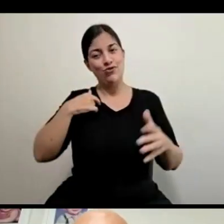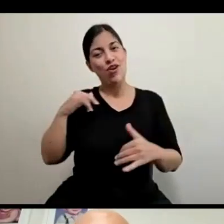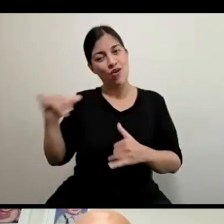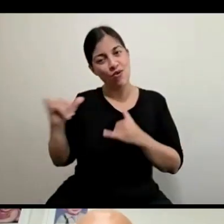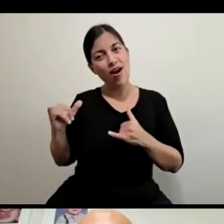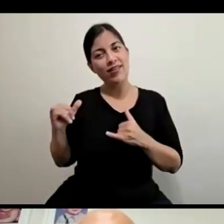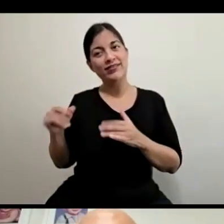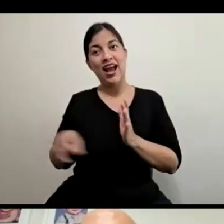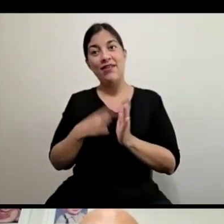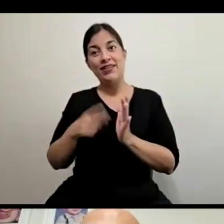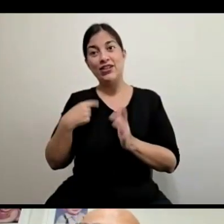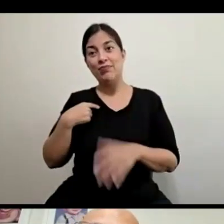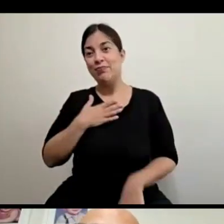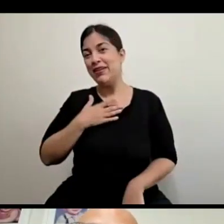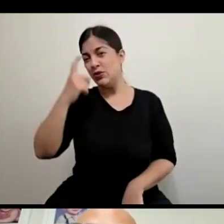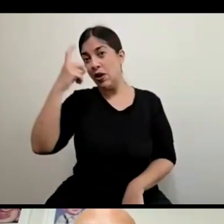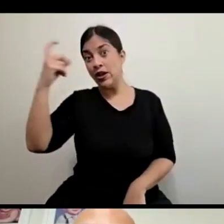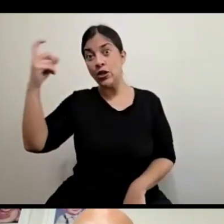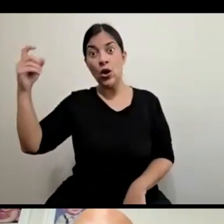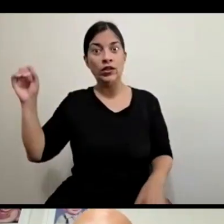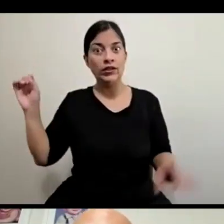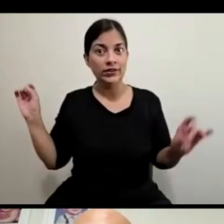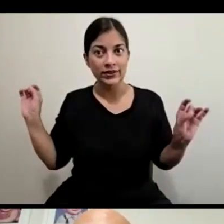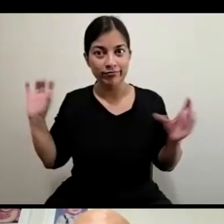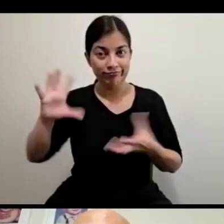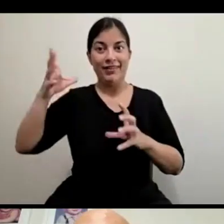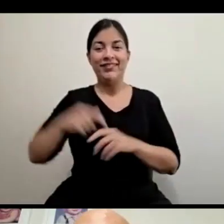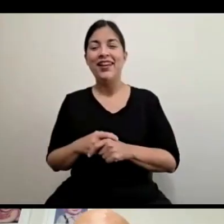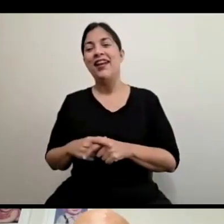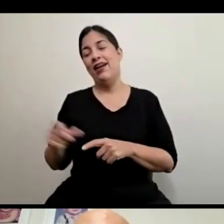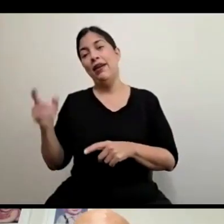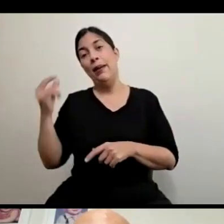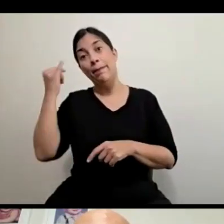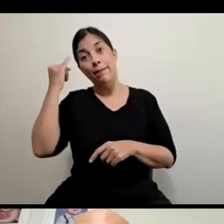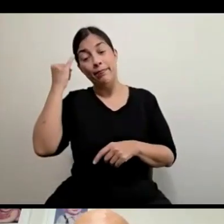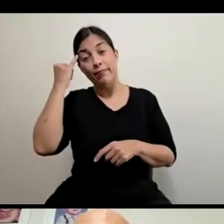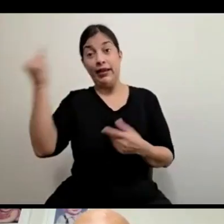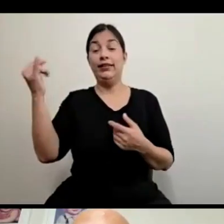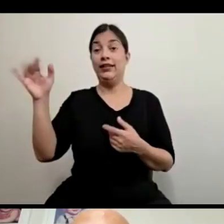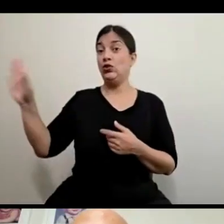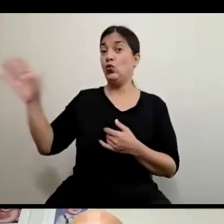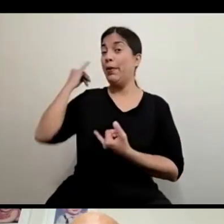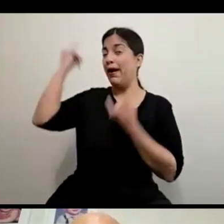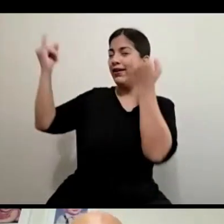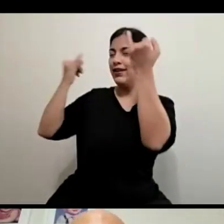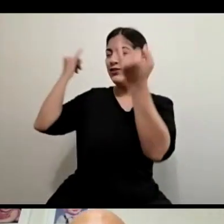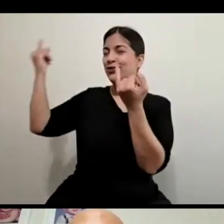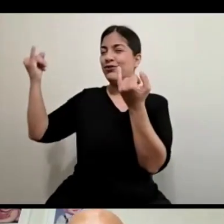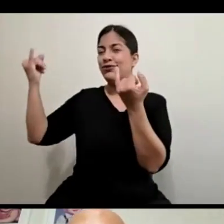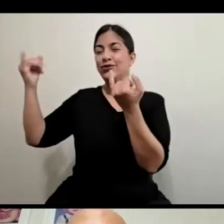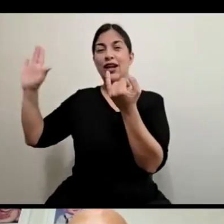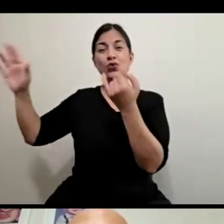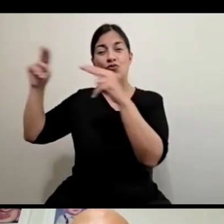cada cosa y cada abstracción. Imagínate que tiene la imaginación al nivel de Checo Cuevas y que